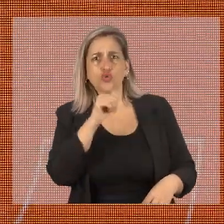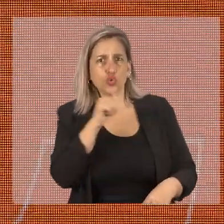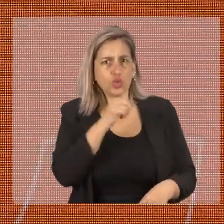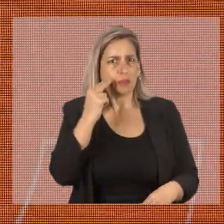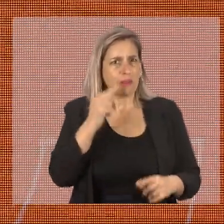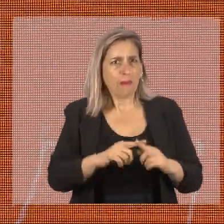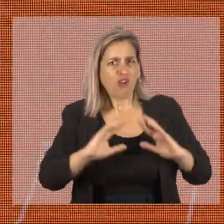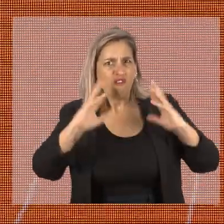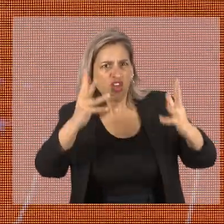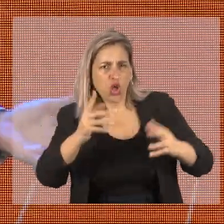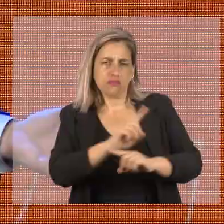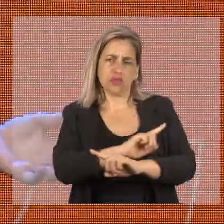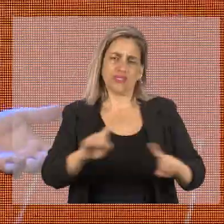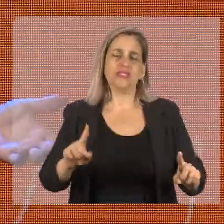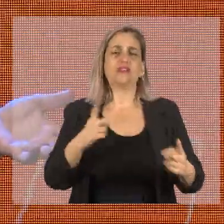solucionar los conflictos,